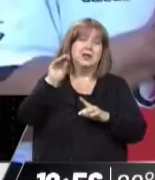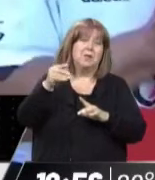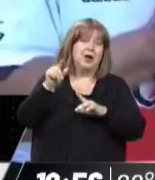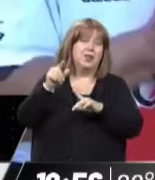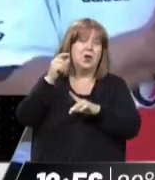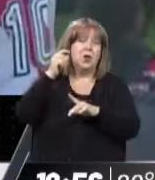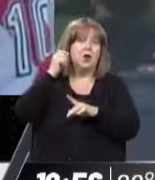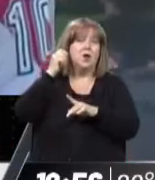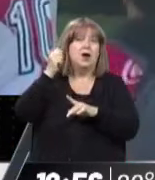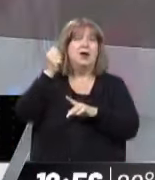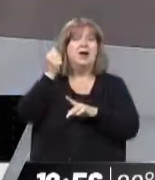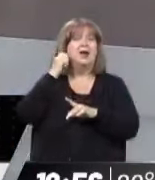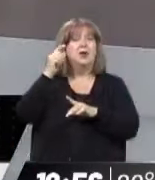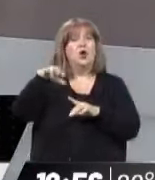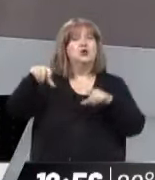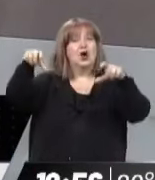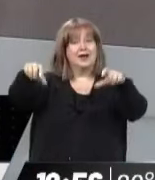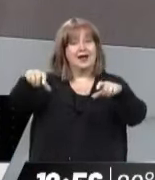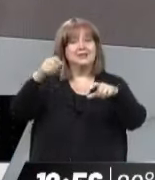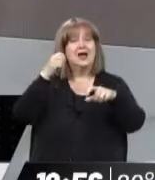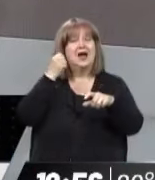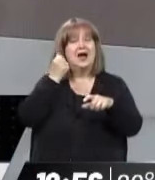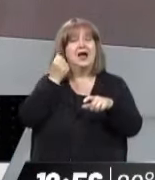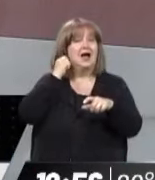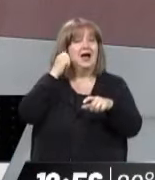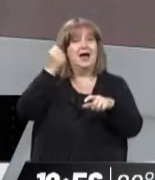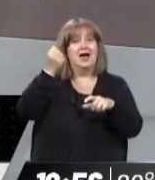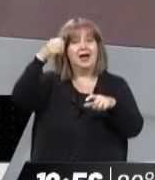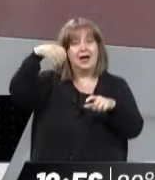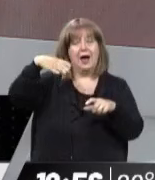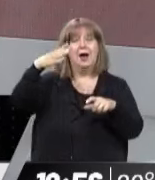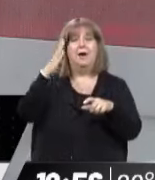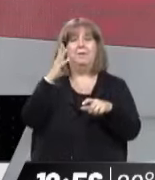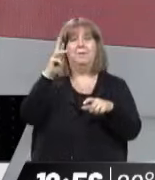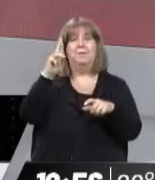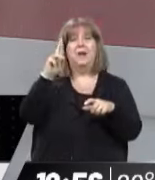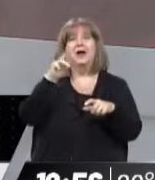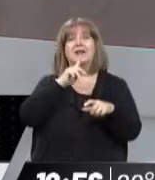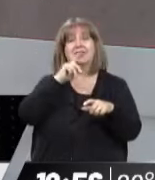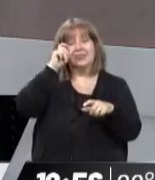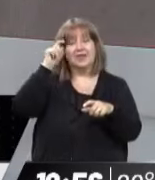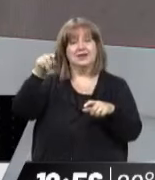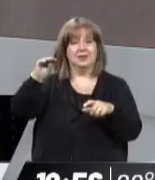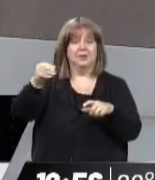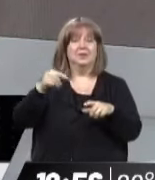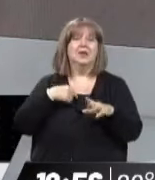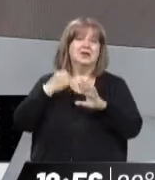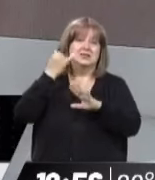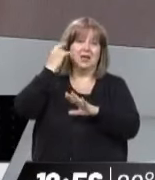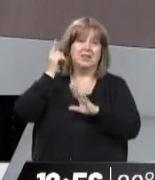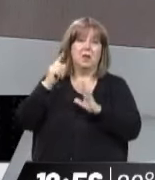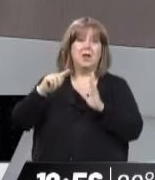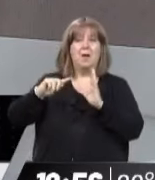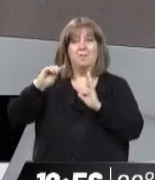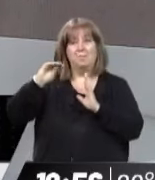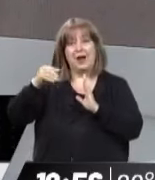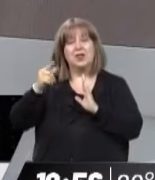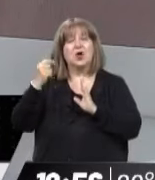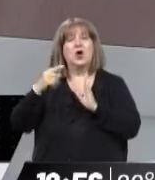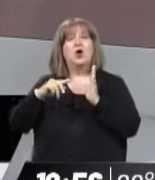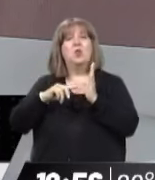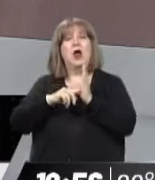el Gambarte y sin público, tal cual, no me podía acordar cuál era el partido. No fue en el Malvinas Argentina. Y ha perdido contra el Tomba, pero allá en Buenos Aires, acá...